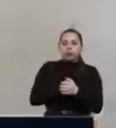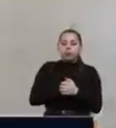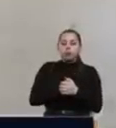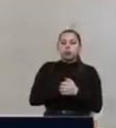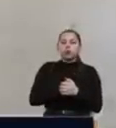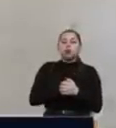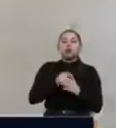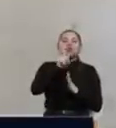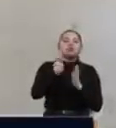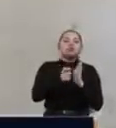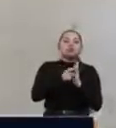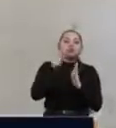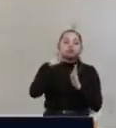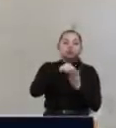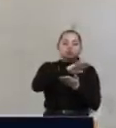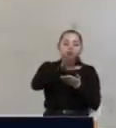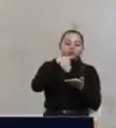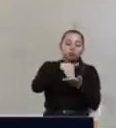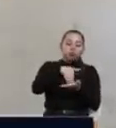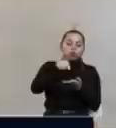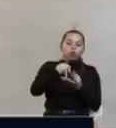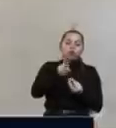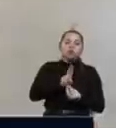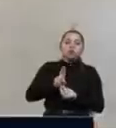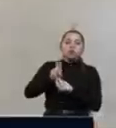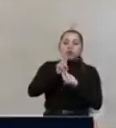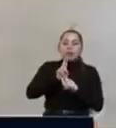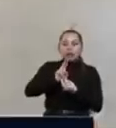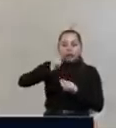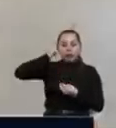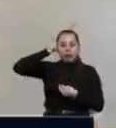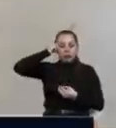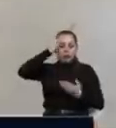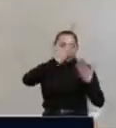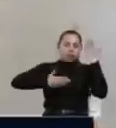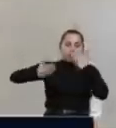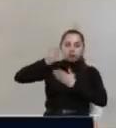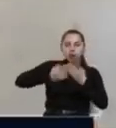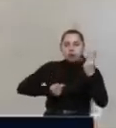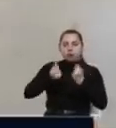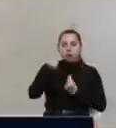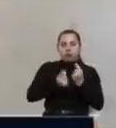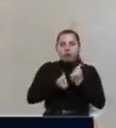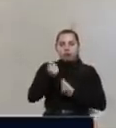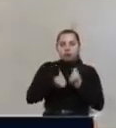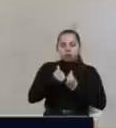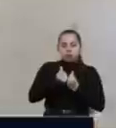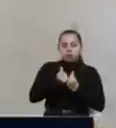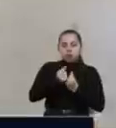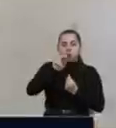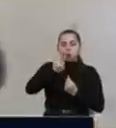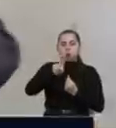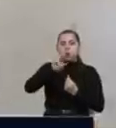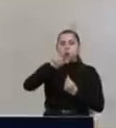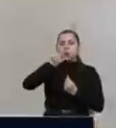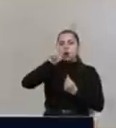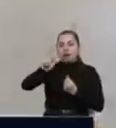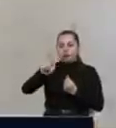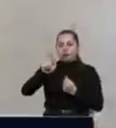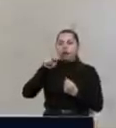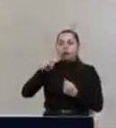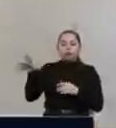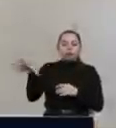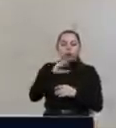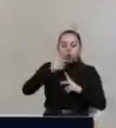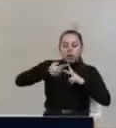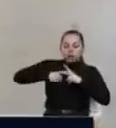cuyo centro es la Unidad de Inteligencia y Análisis Financiero, la UIAF, por todas las